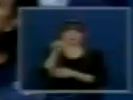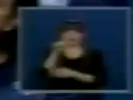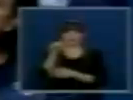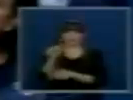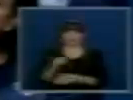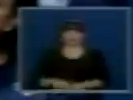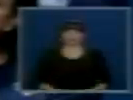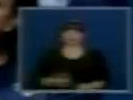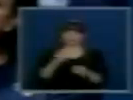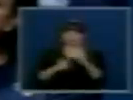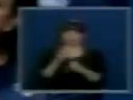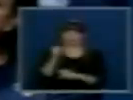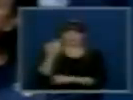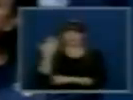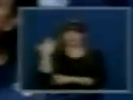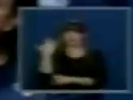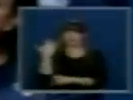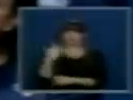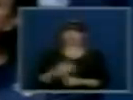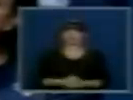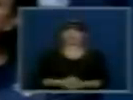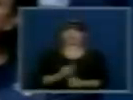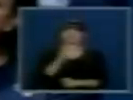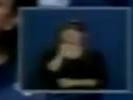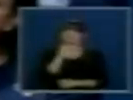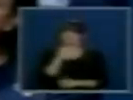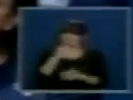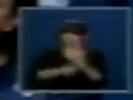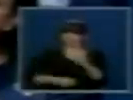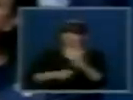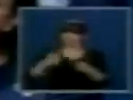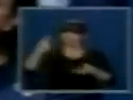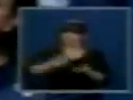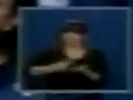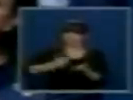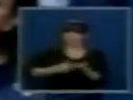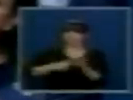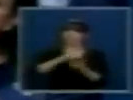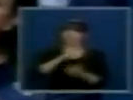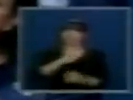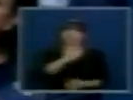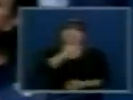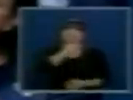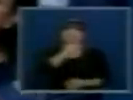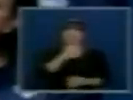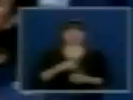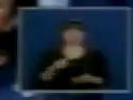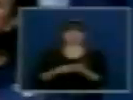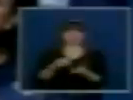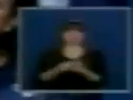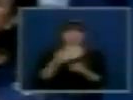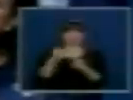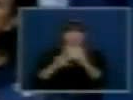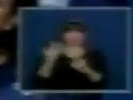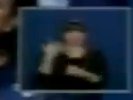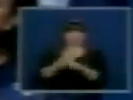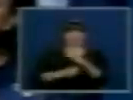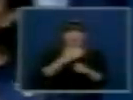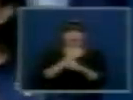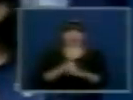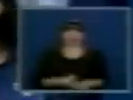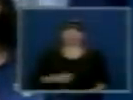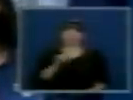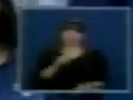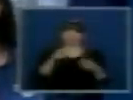Durante los últimos meses ha recrudecido el debate en torno al alto costo de la vida que afecta al país desde la última década. Este fenómeno